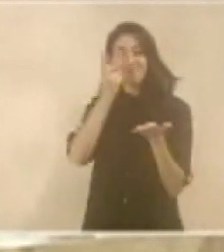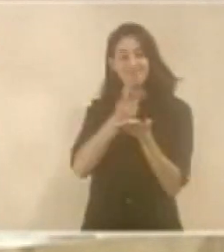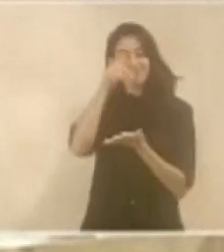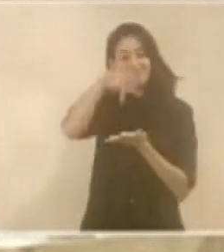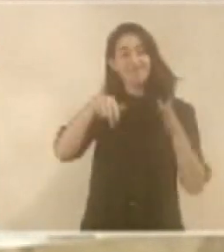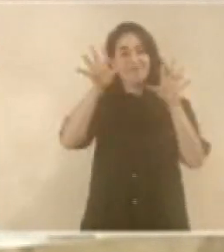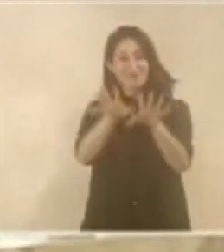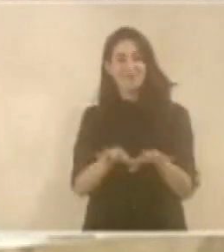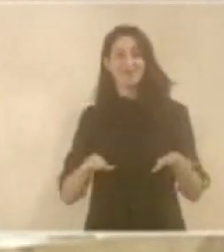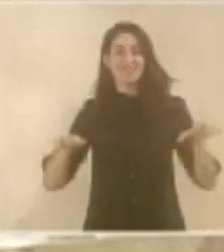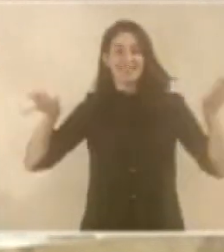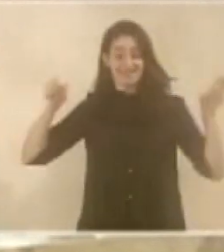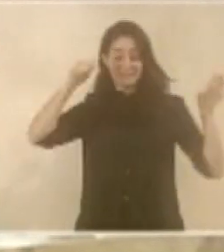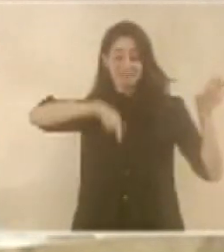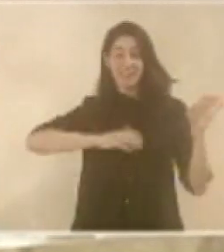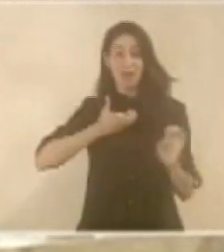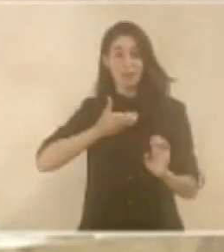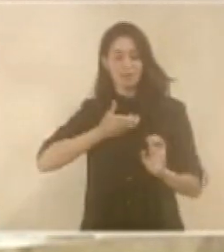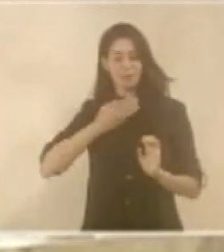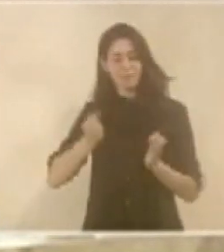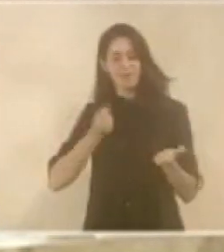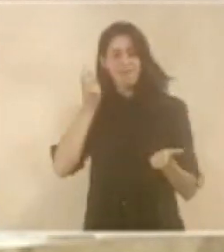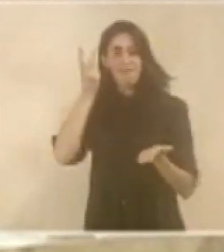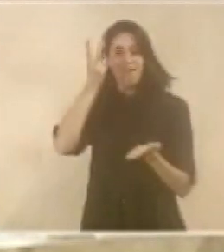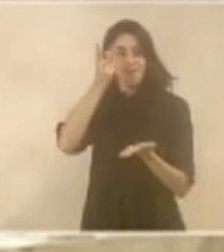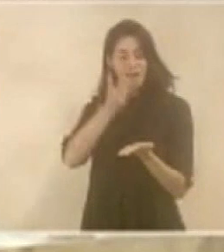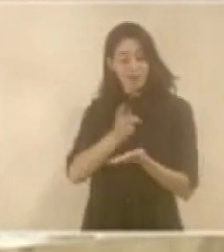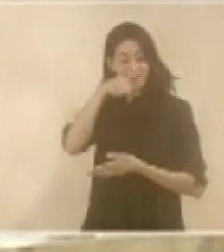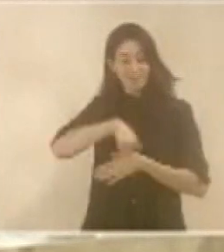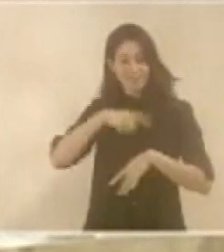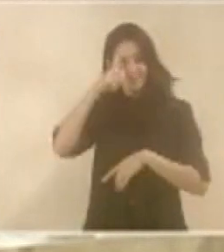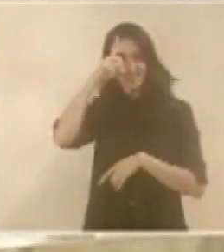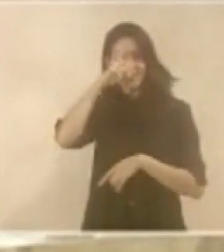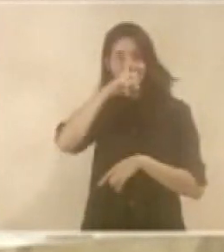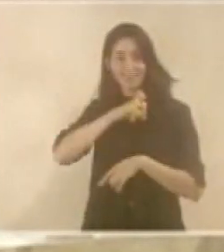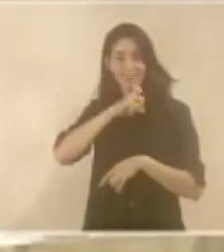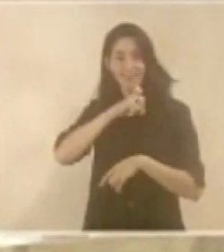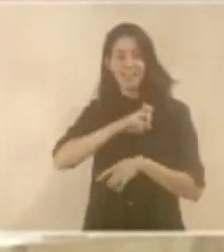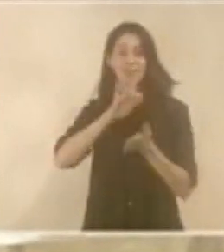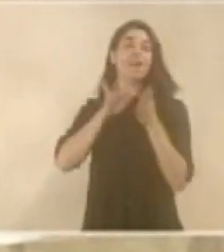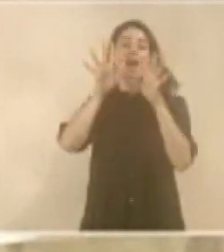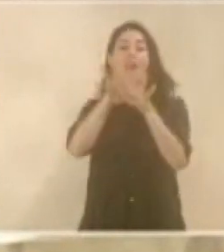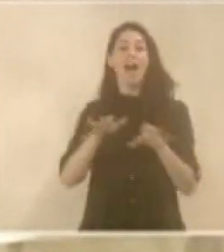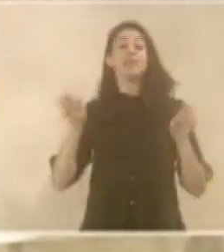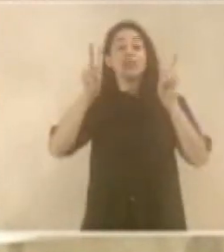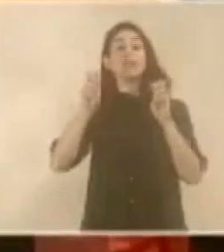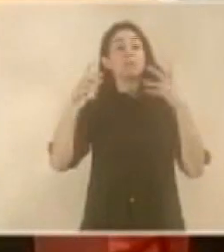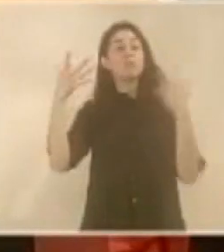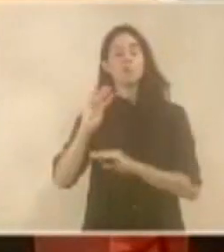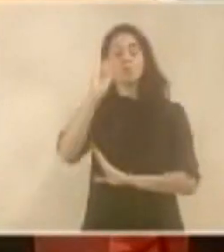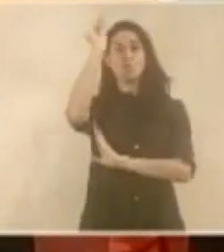Pleno de la Casa Consistorial, en el que un año más nos disponemos a celebrar el acto de homenaje a los mártires de la libertad, los